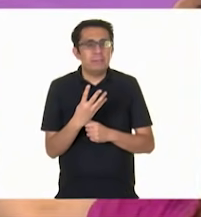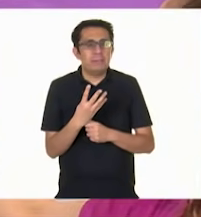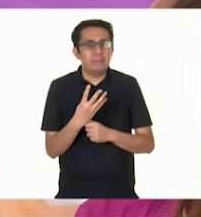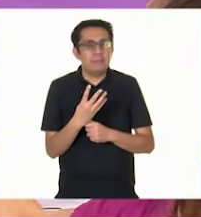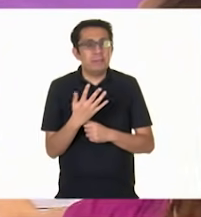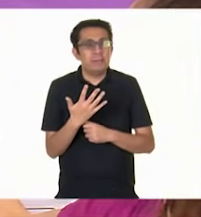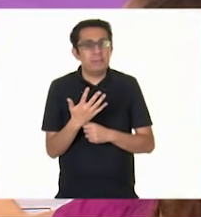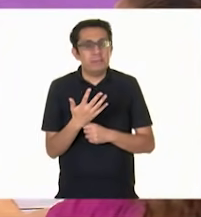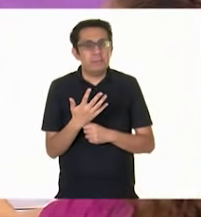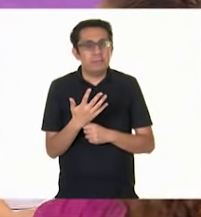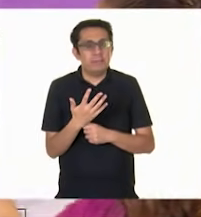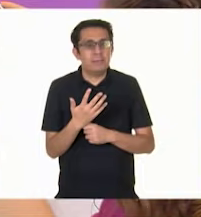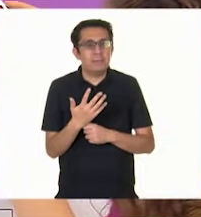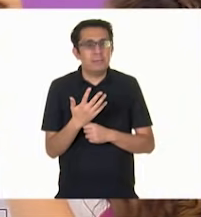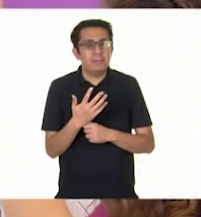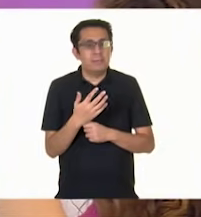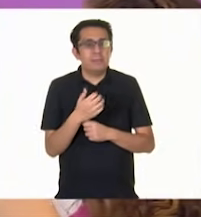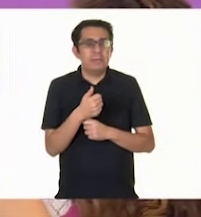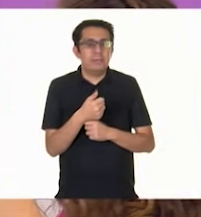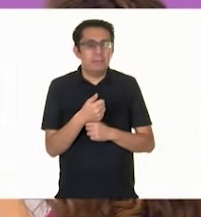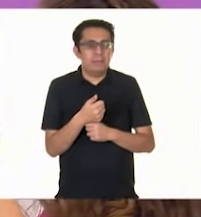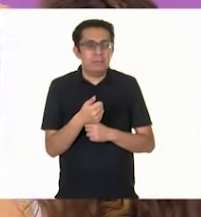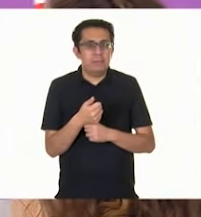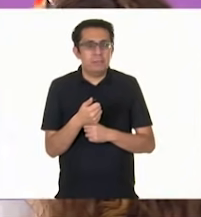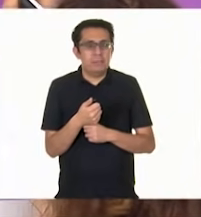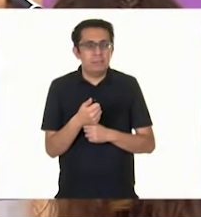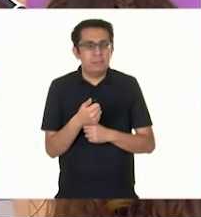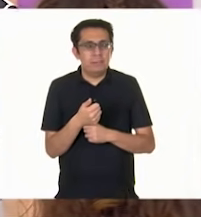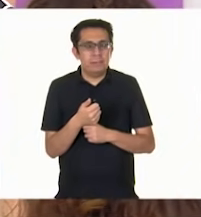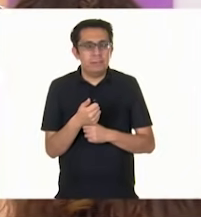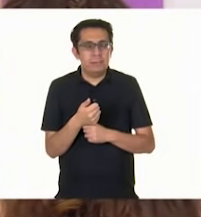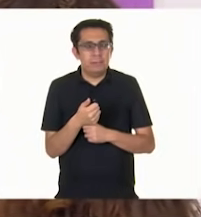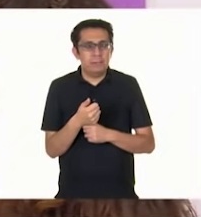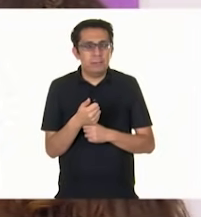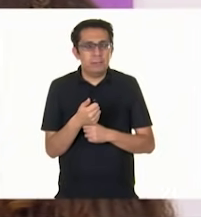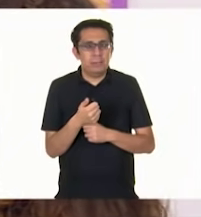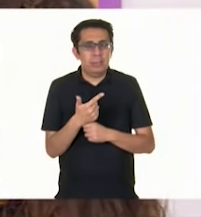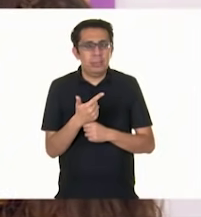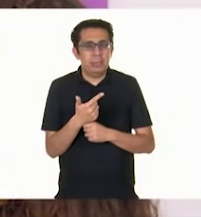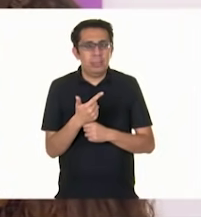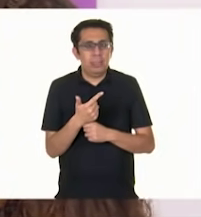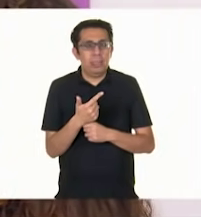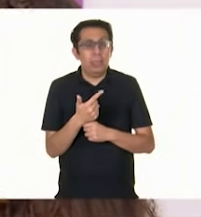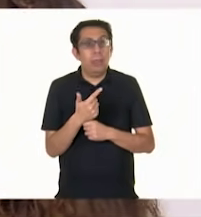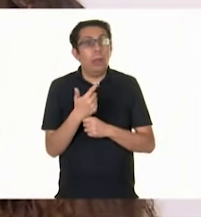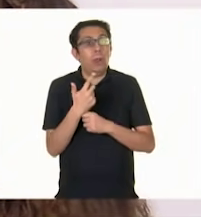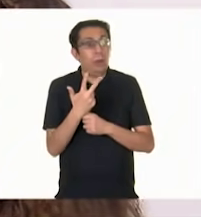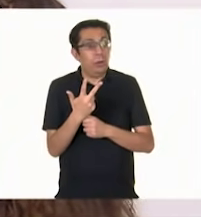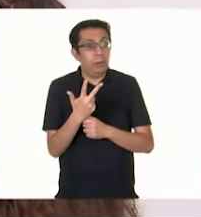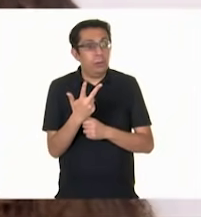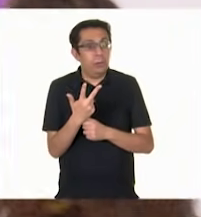5, 6, 7, 8,